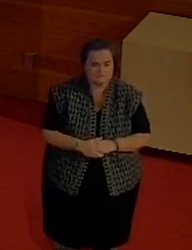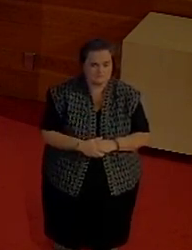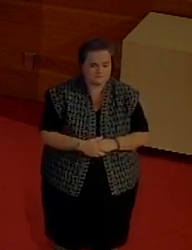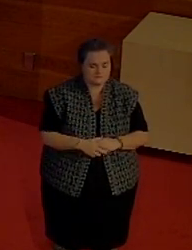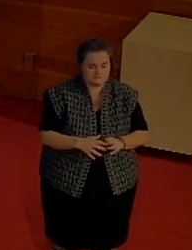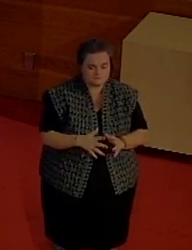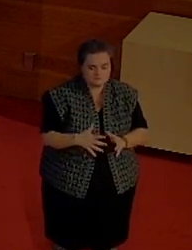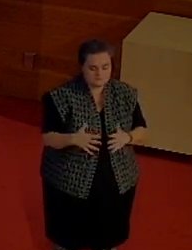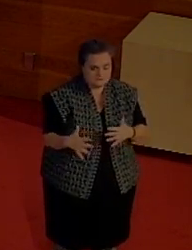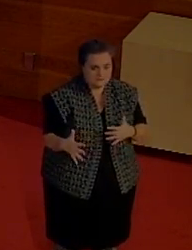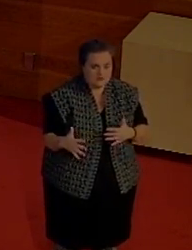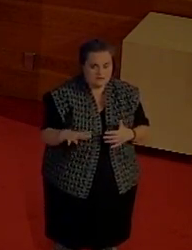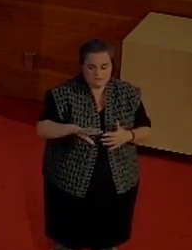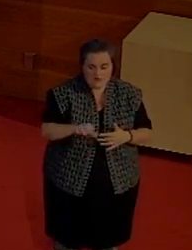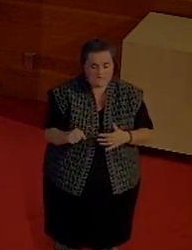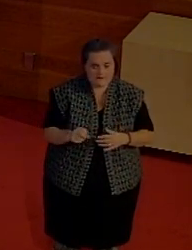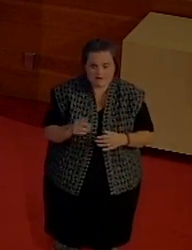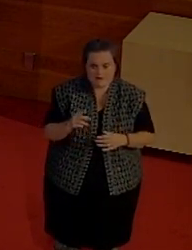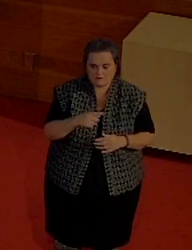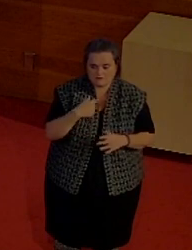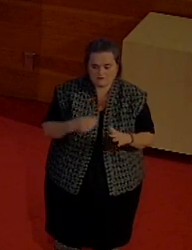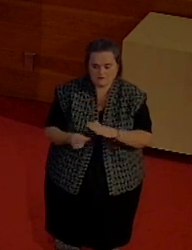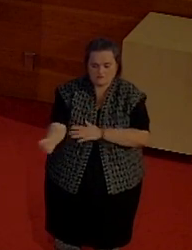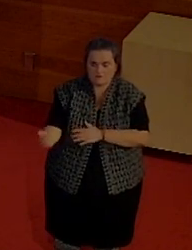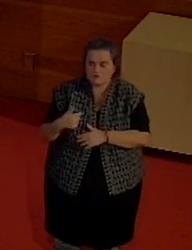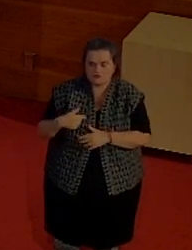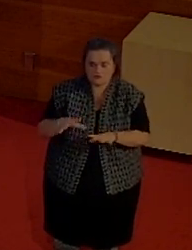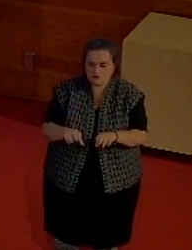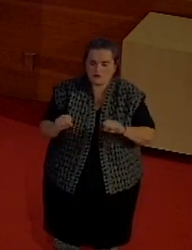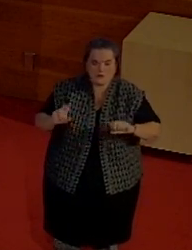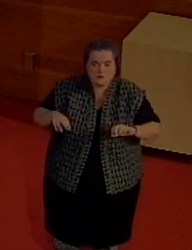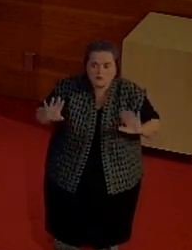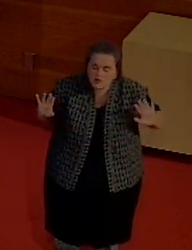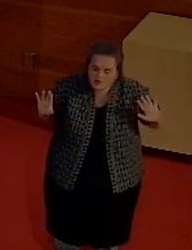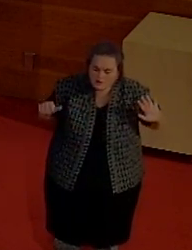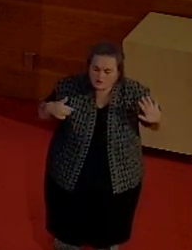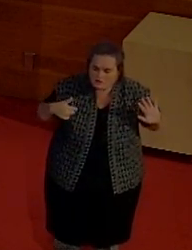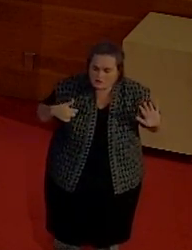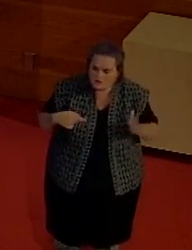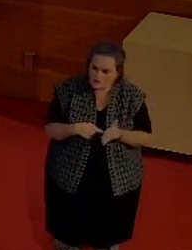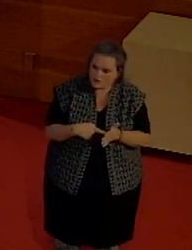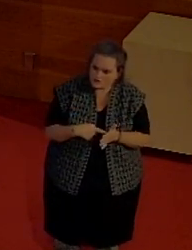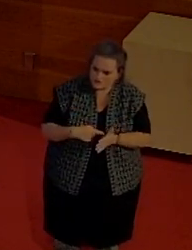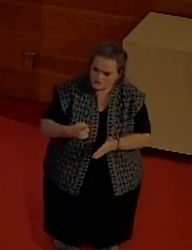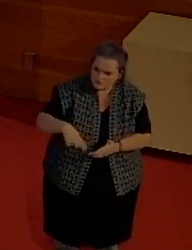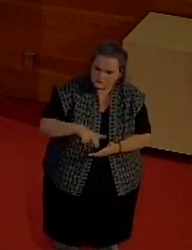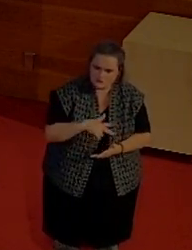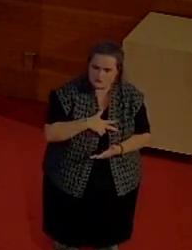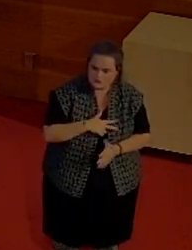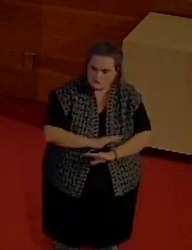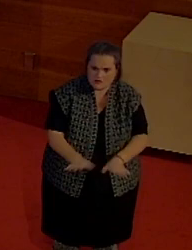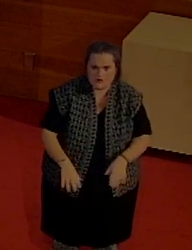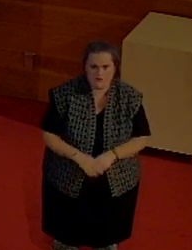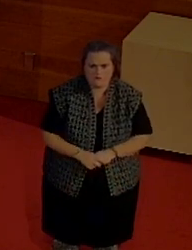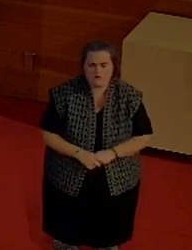luego china desapareció de África Pues yo no sé colonizado Yo no tengo ninguna hipoteca generada con vosotros yo